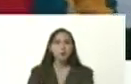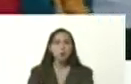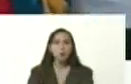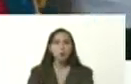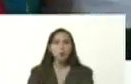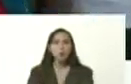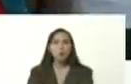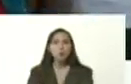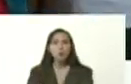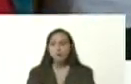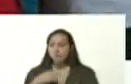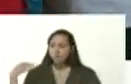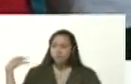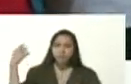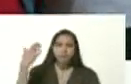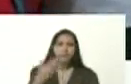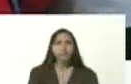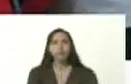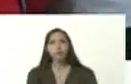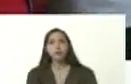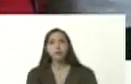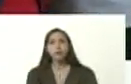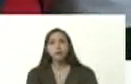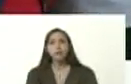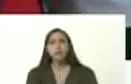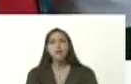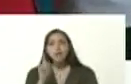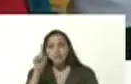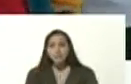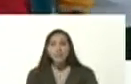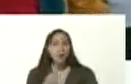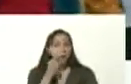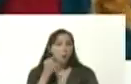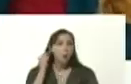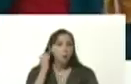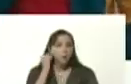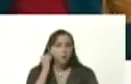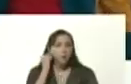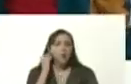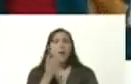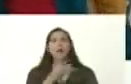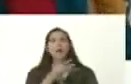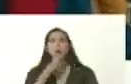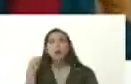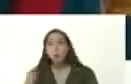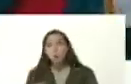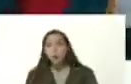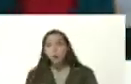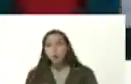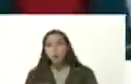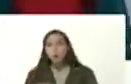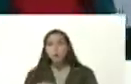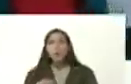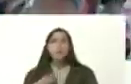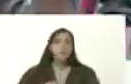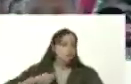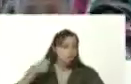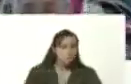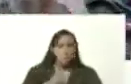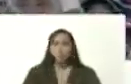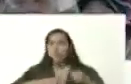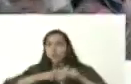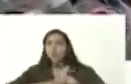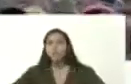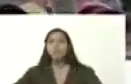venezolano, el campesino venezolano, la juventud venezolana se levanta como un verdadero gigante de dignidad ante el